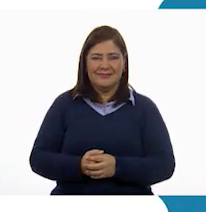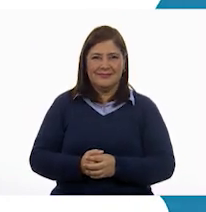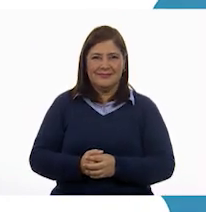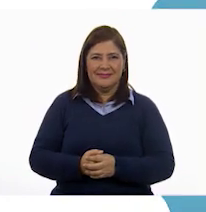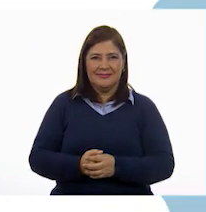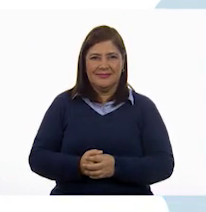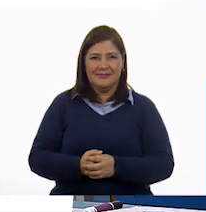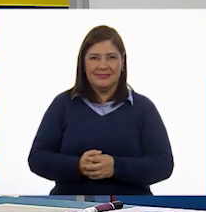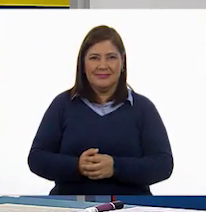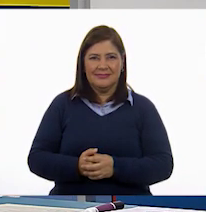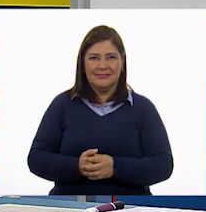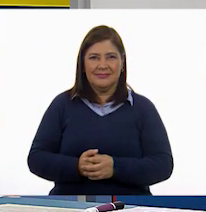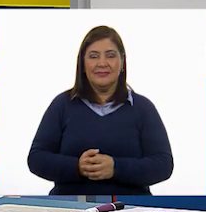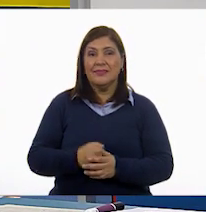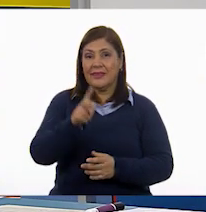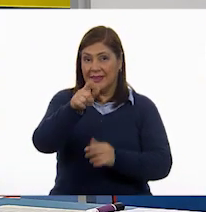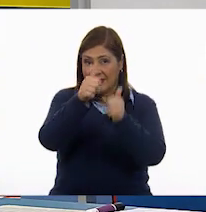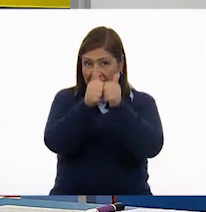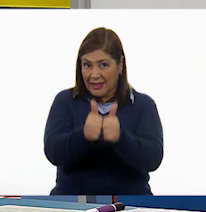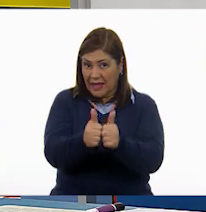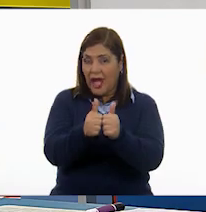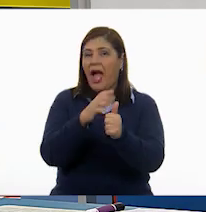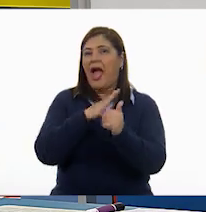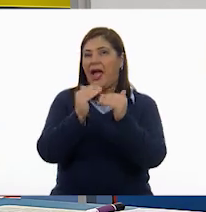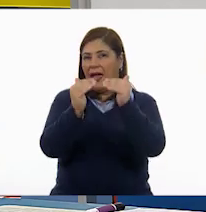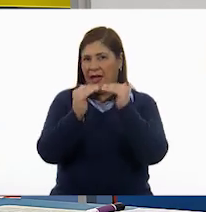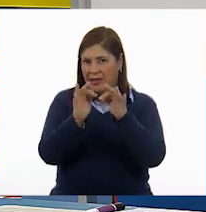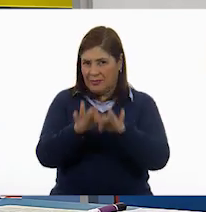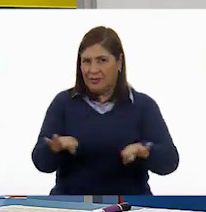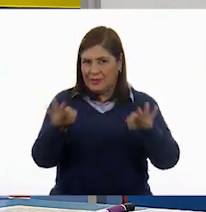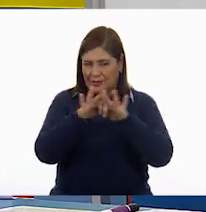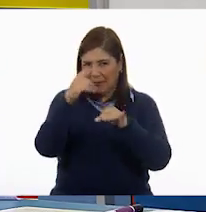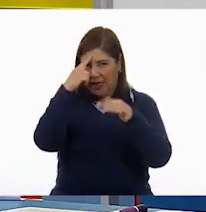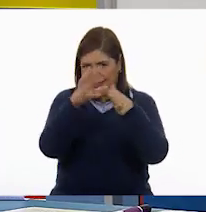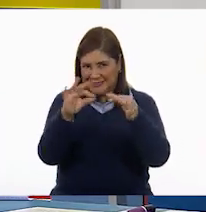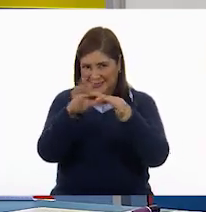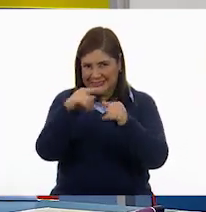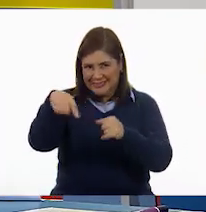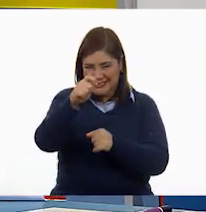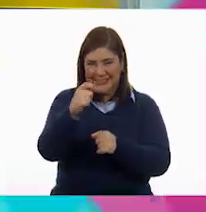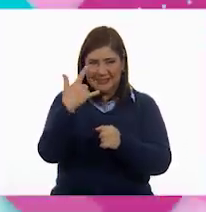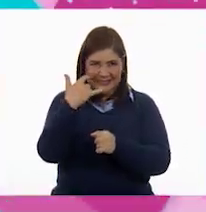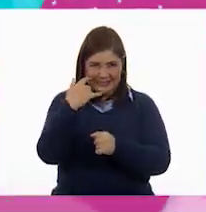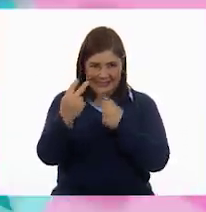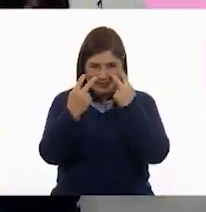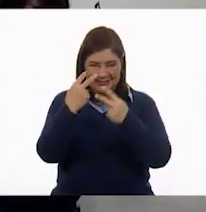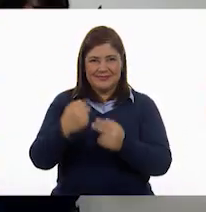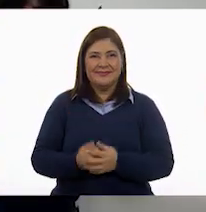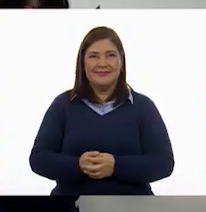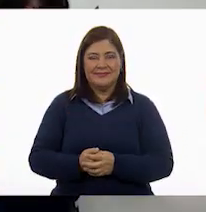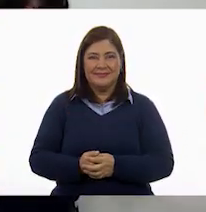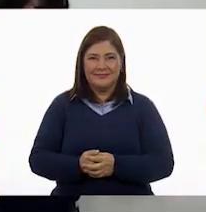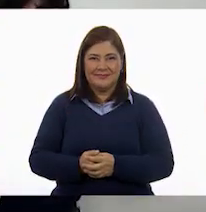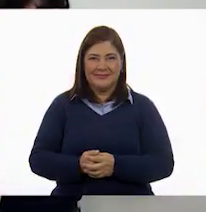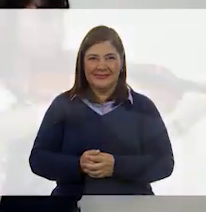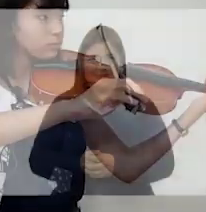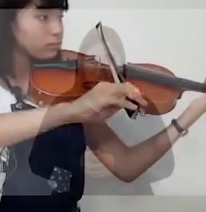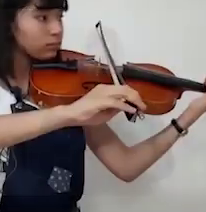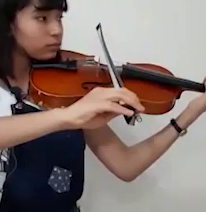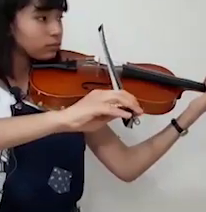aprendeencasa.cep.gob.mx. Y no se muevan de su lugar porque tenemos algo muy importante para ustedes. Acompáñenos.